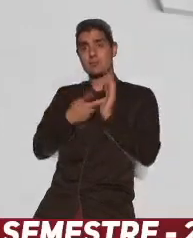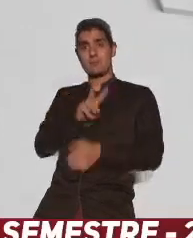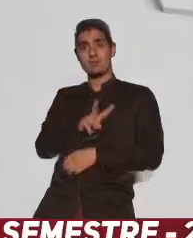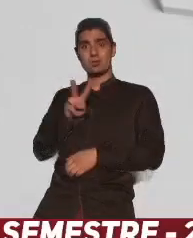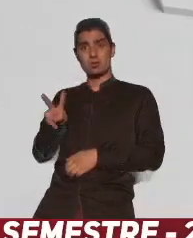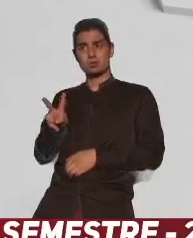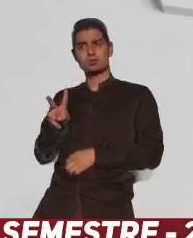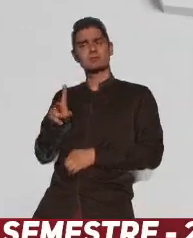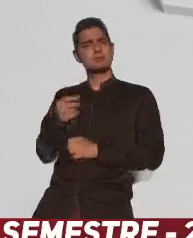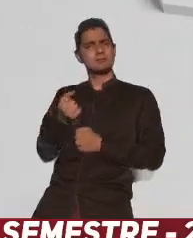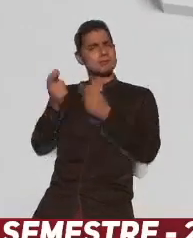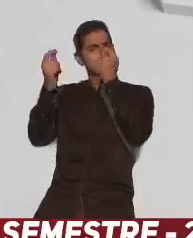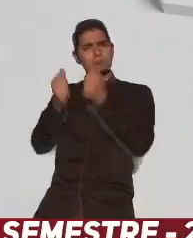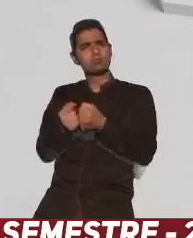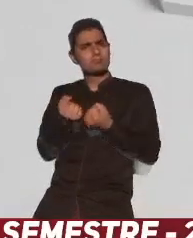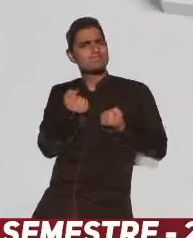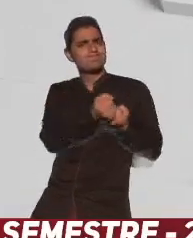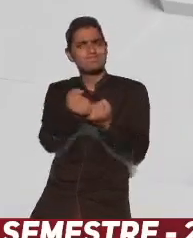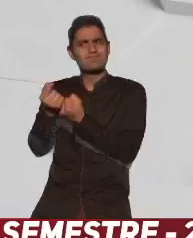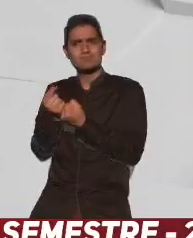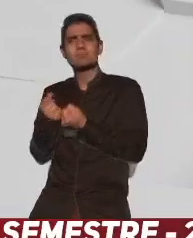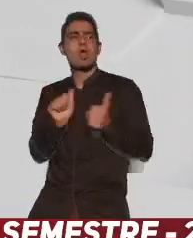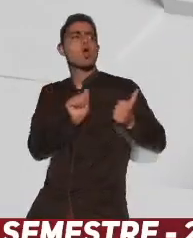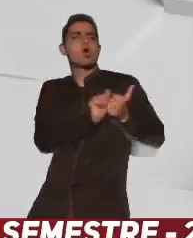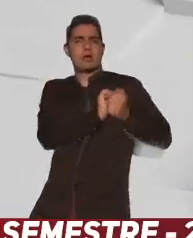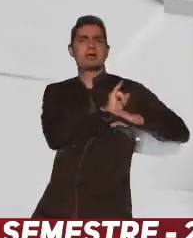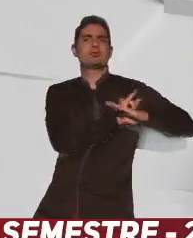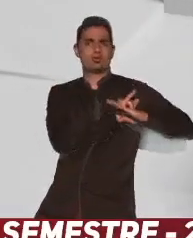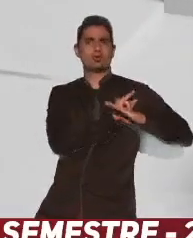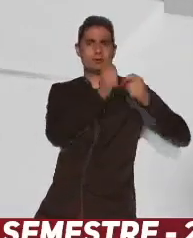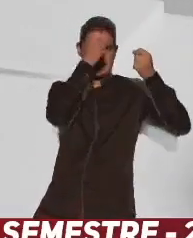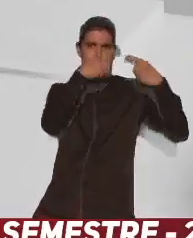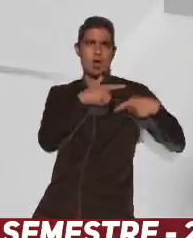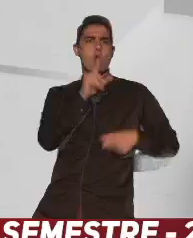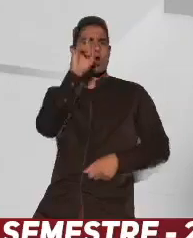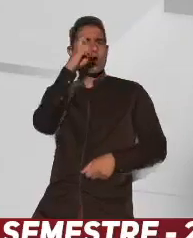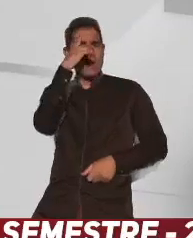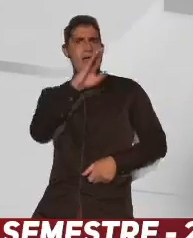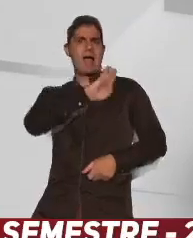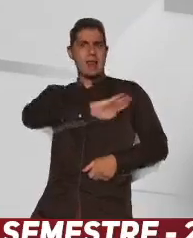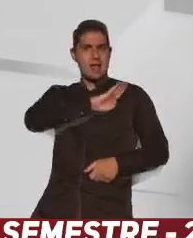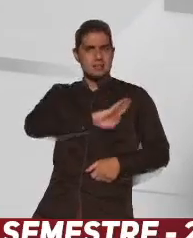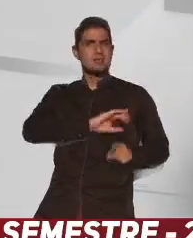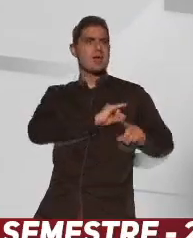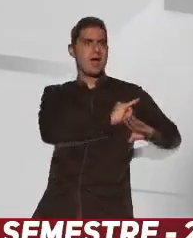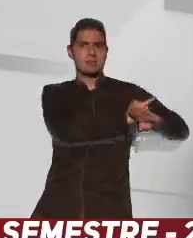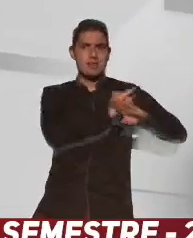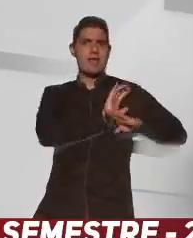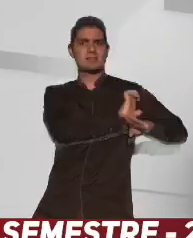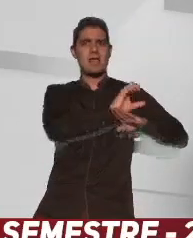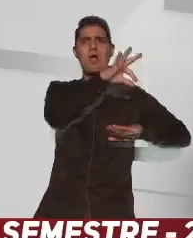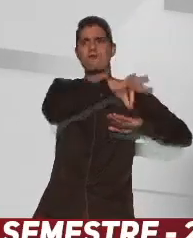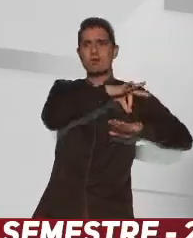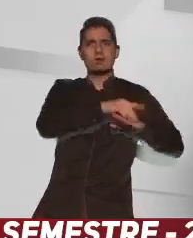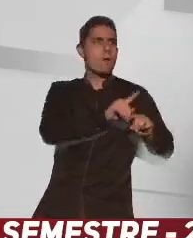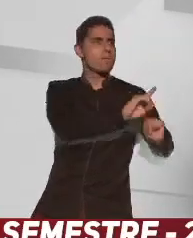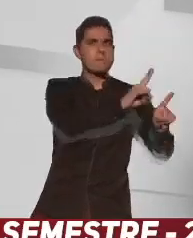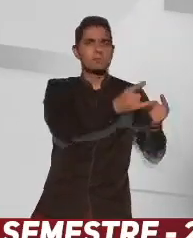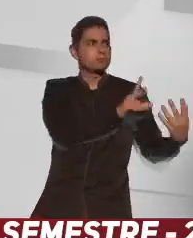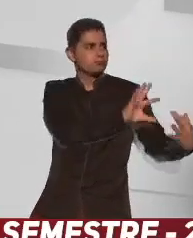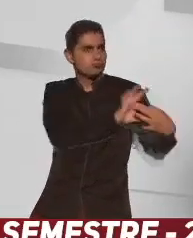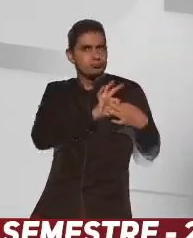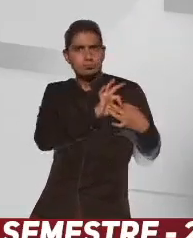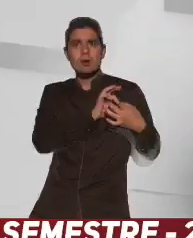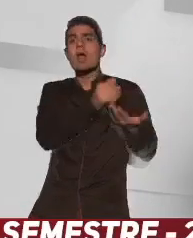a las instituciones del Estado, gobernaciones, alcaldías, fundaciones, juntas de acción comunal y